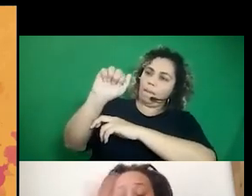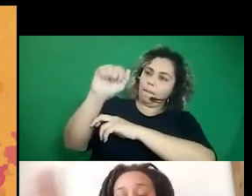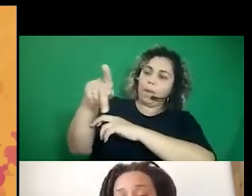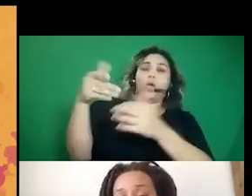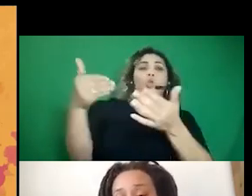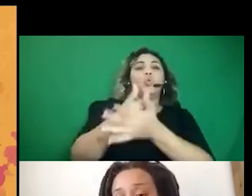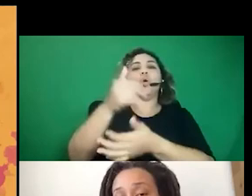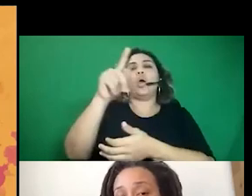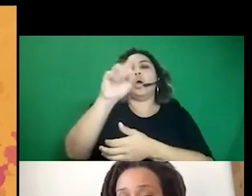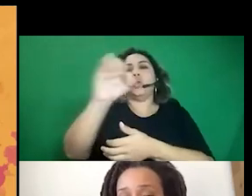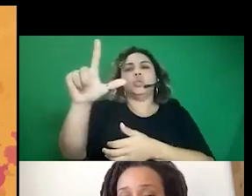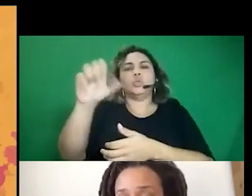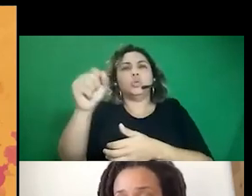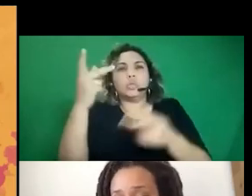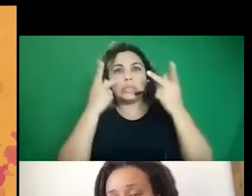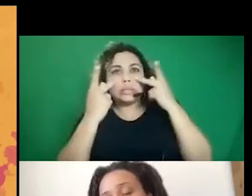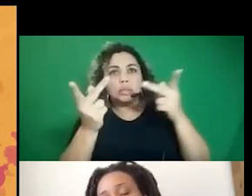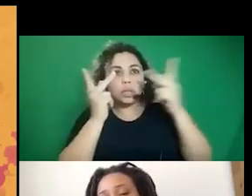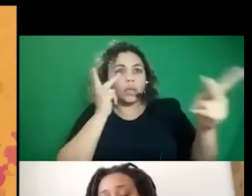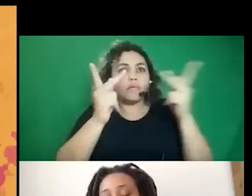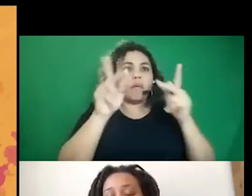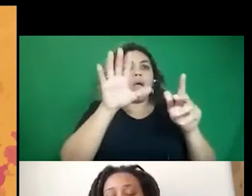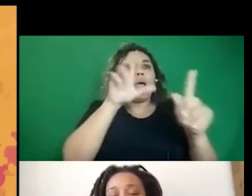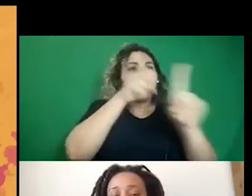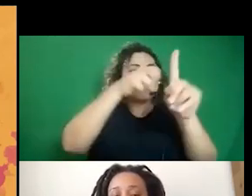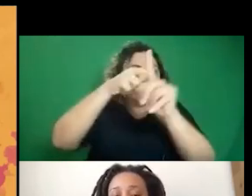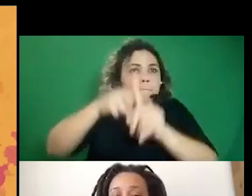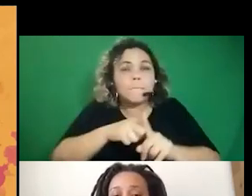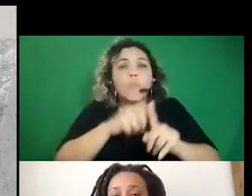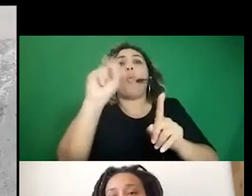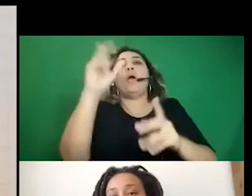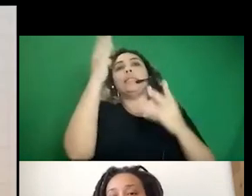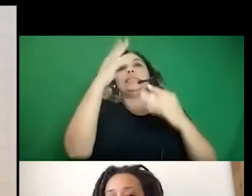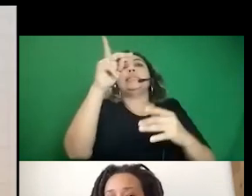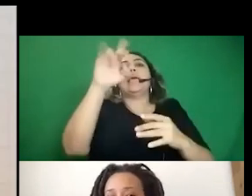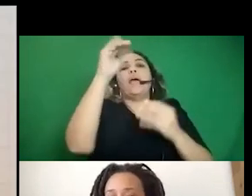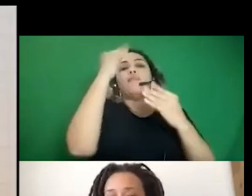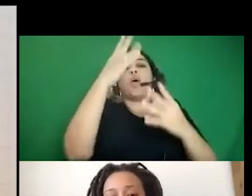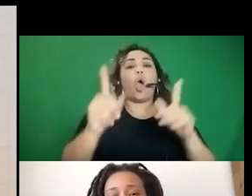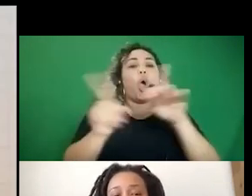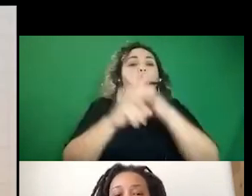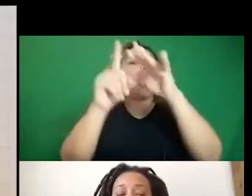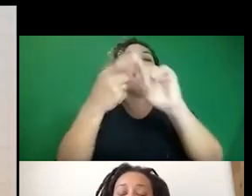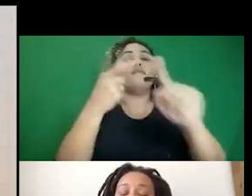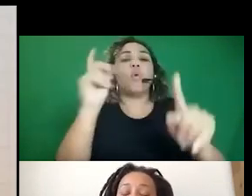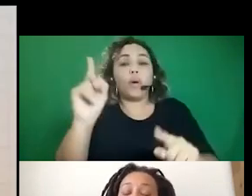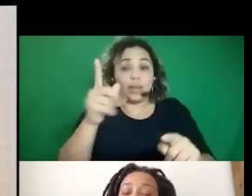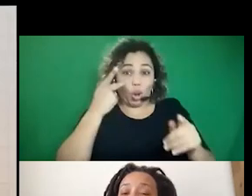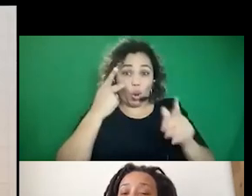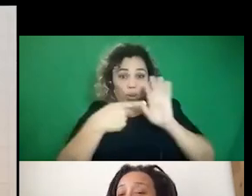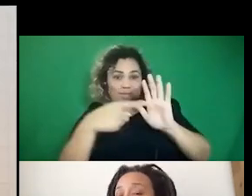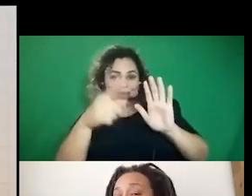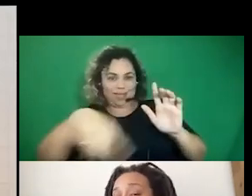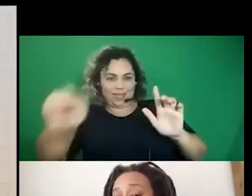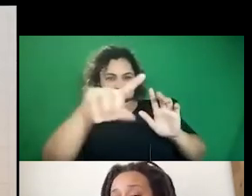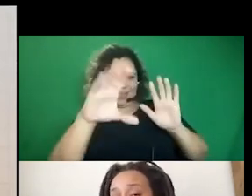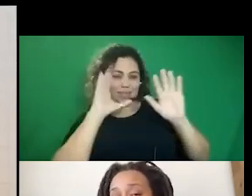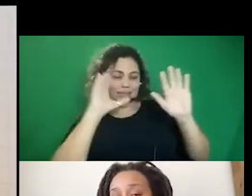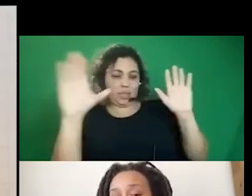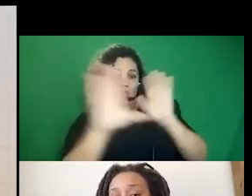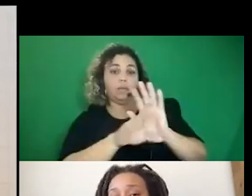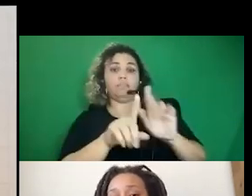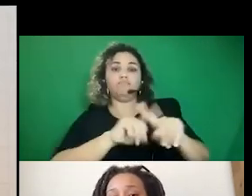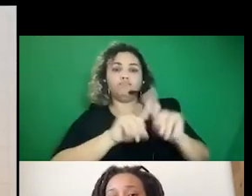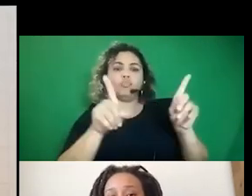pensamos que sería una herramienta útil para utilizarla para la desinformación déjame demostrarles cómo se ve